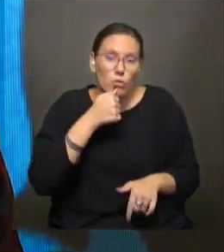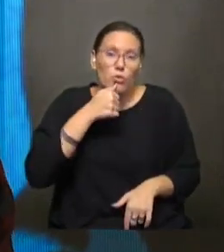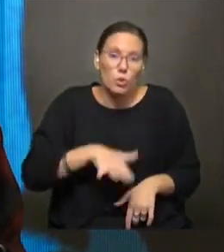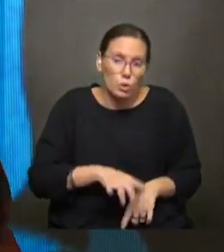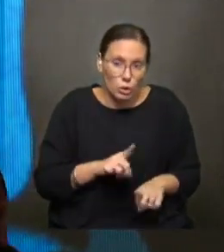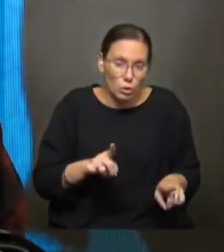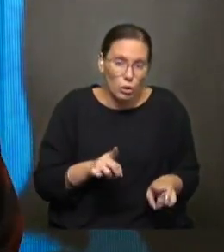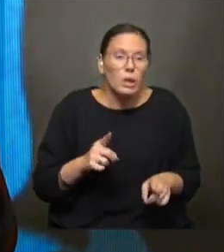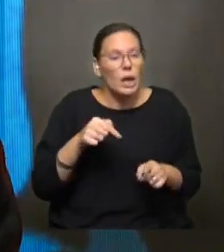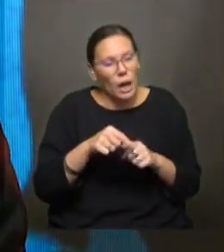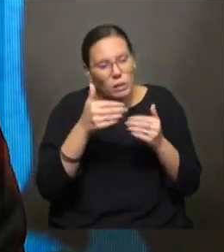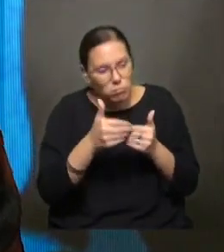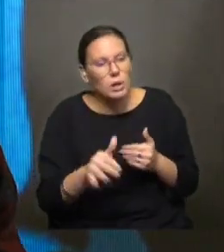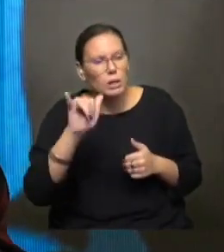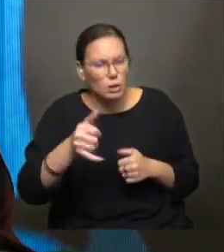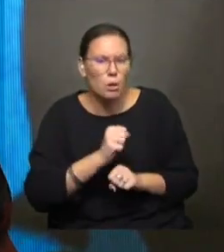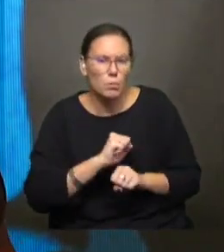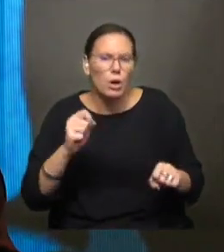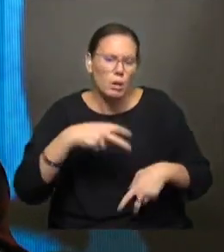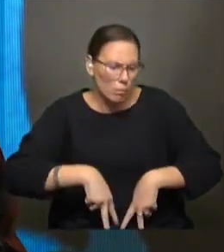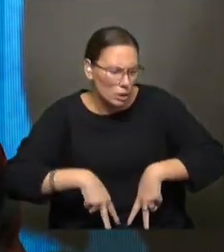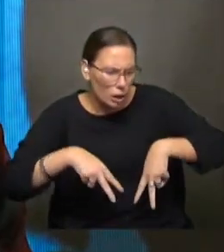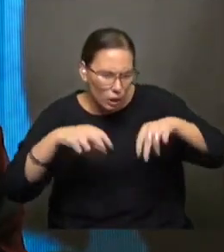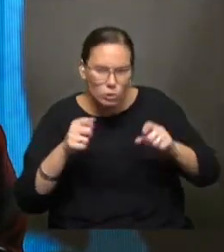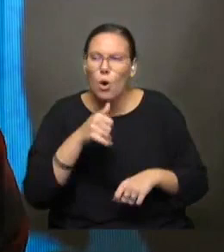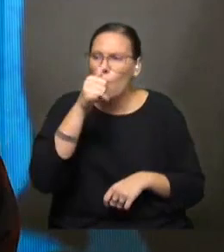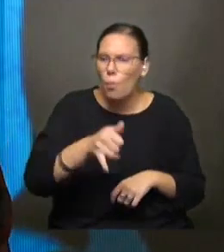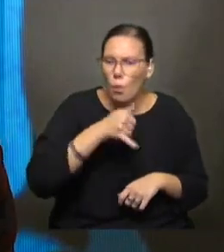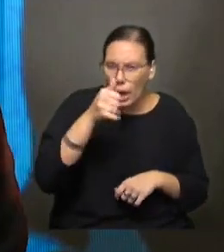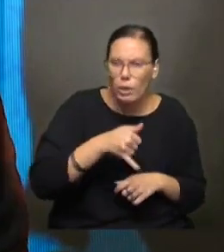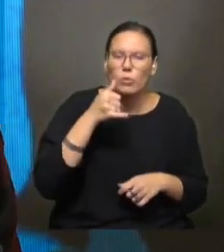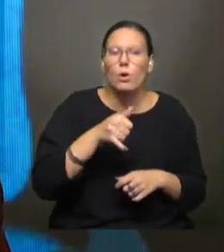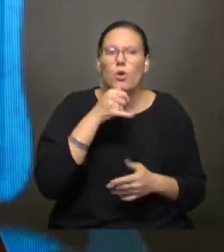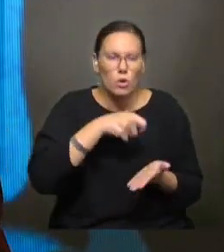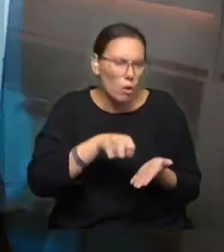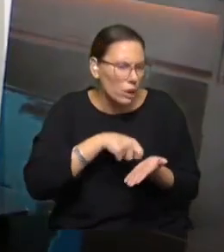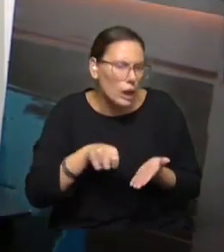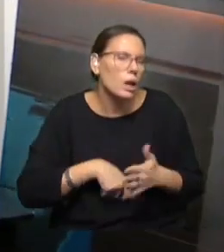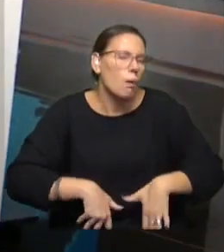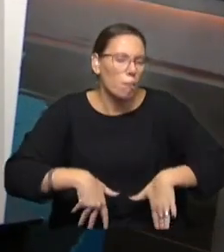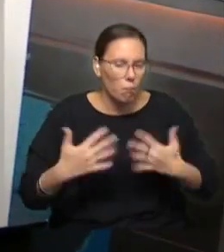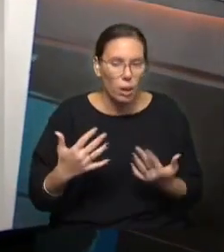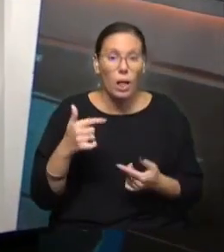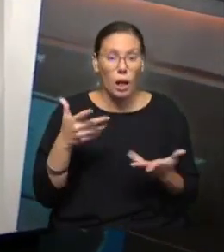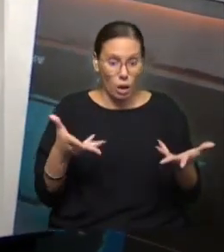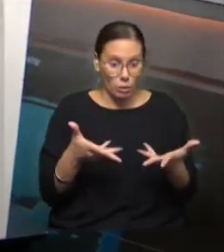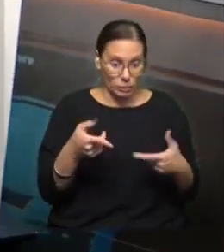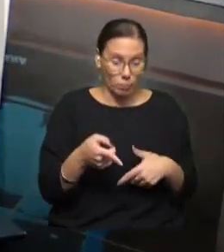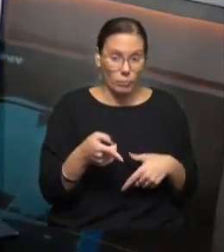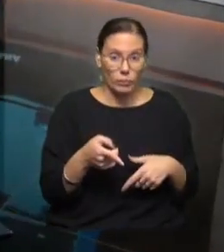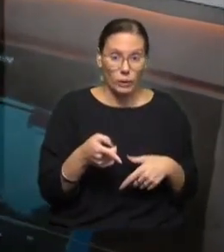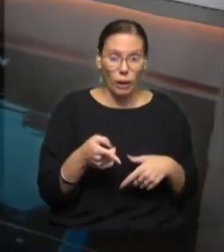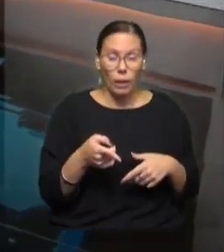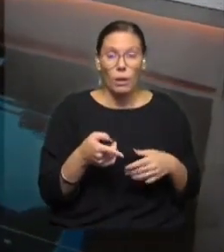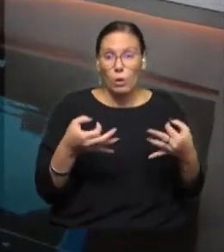anécdota Y a partir de ahí sí poder desarrollar una investigación un cuento una novela Lo que fuere Y en este caso bueno es